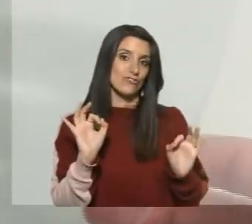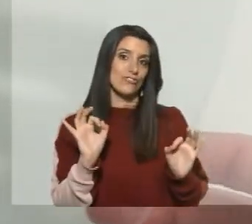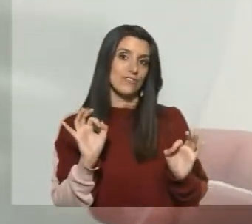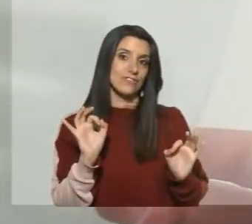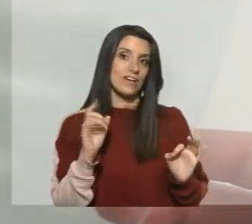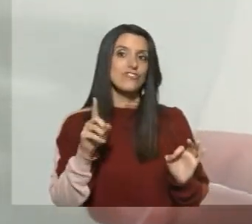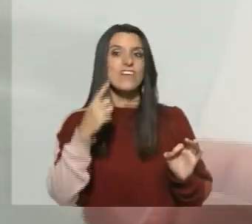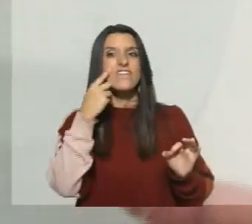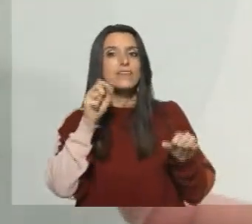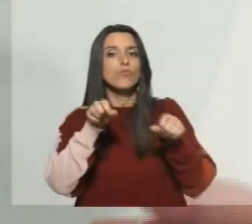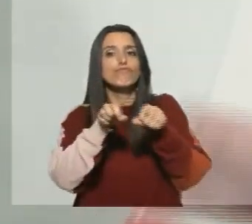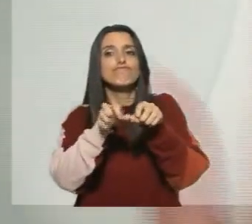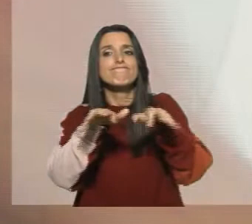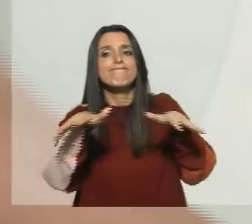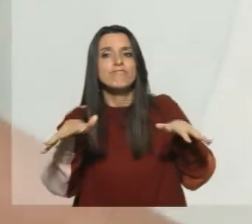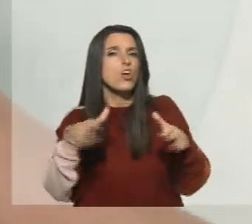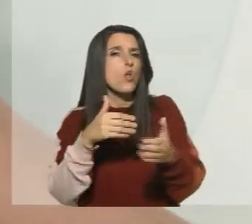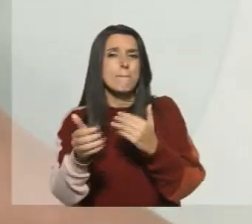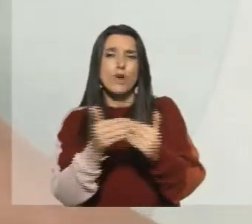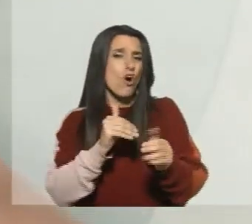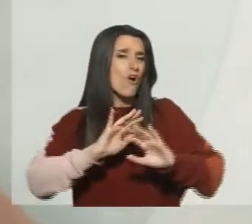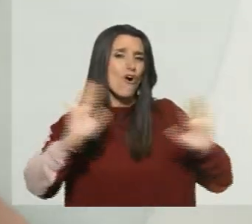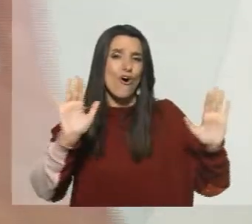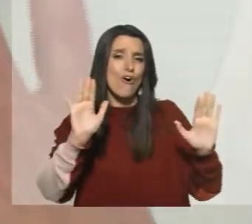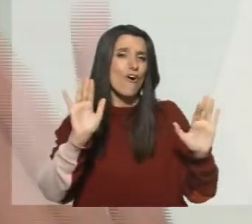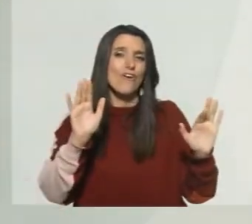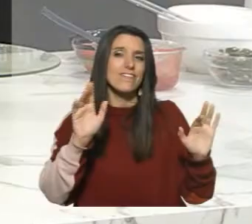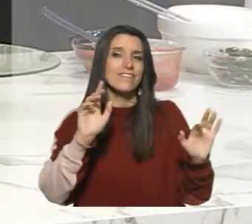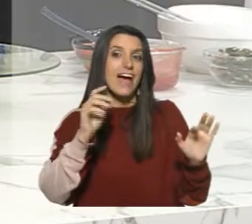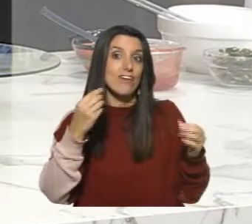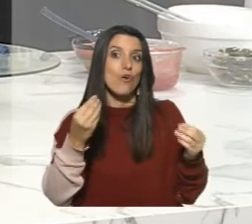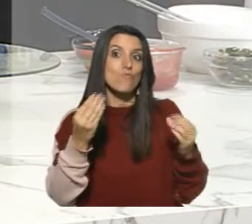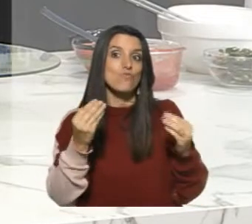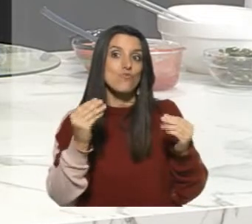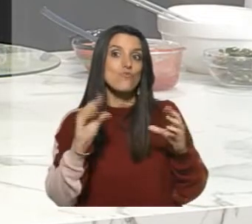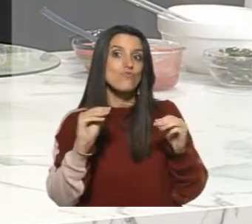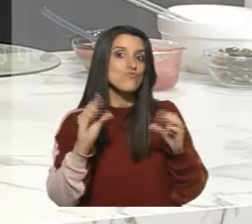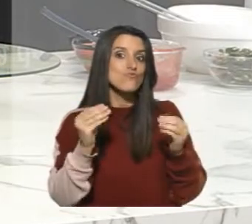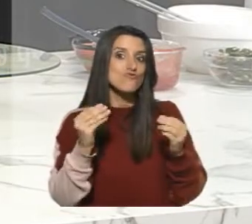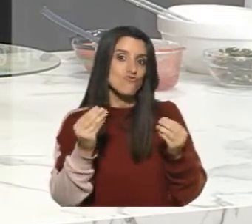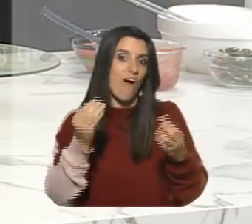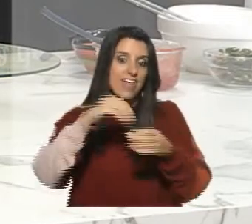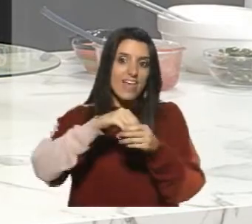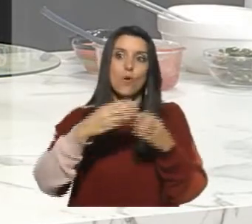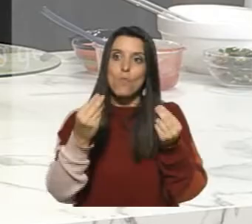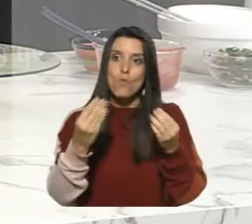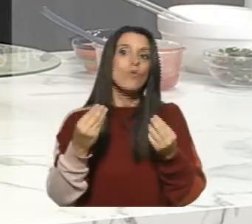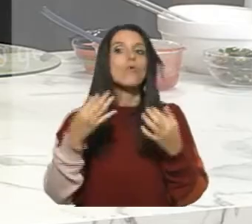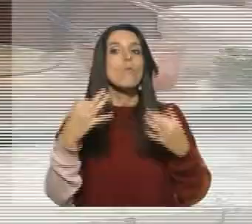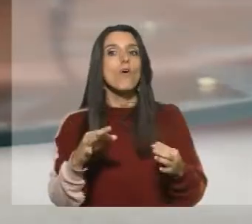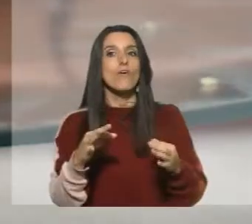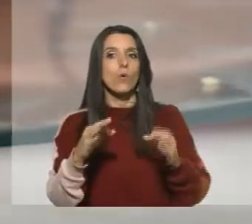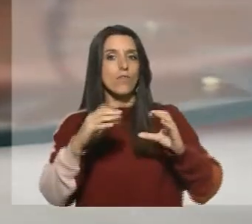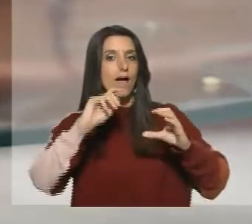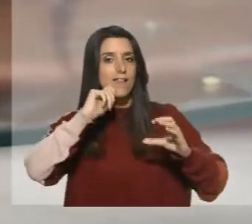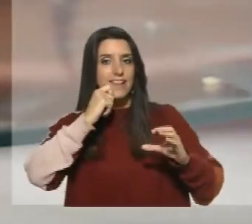te va a salir un poquito? No pasa nada. El relleno, es la idea. Es la idea. Eso quiere decir que tiene mucho. Eso relleno. Quiere decir que tiene mucho, que es lo que siempre decimos, ¿no? Que cuando hay relleno y